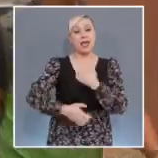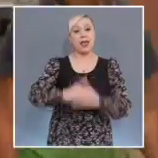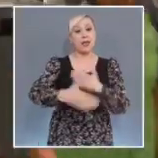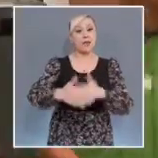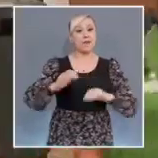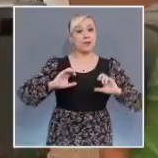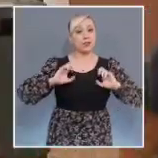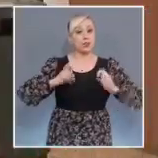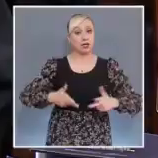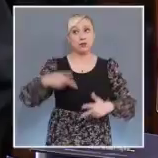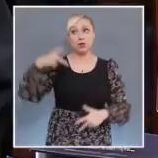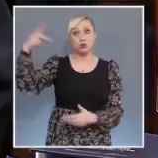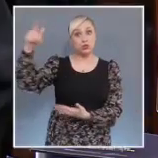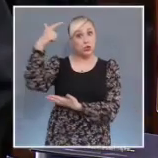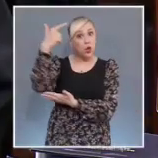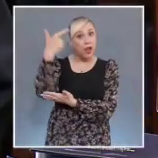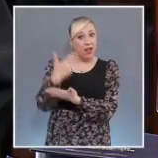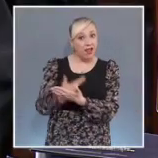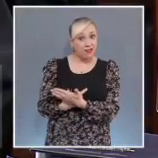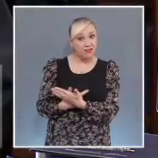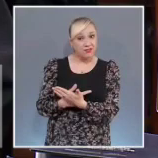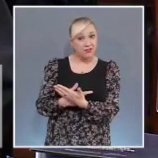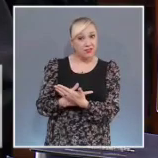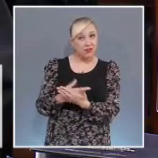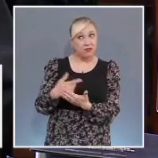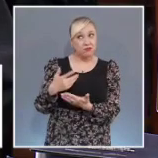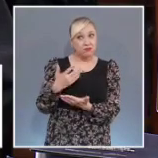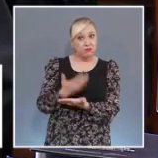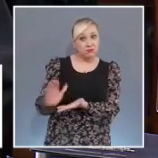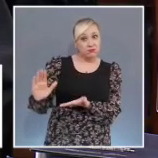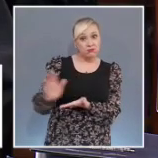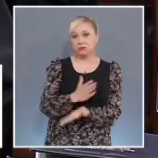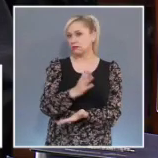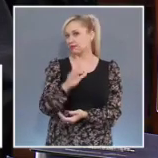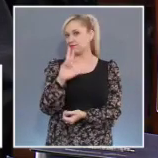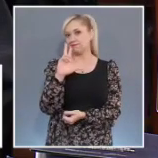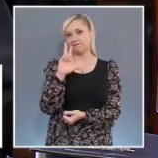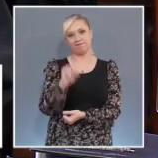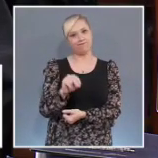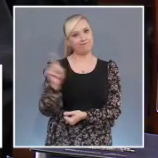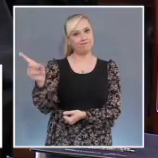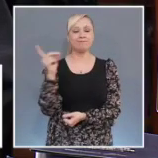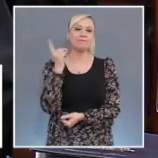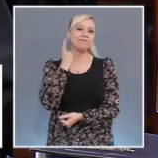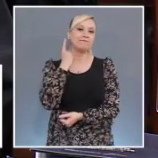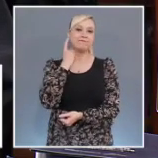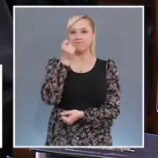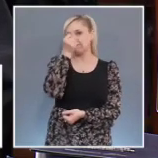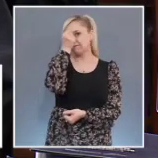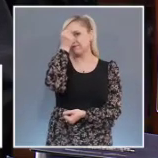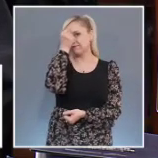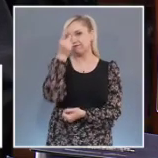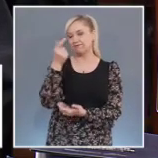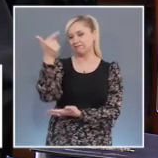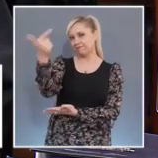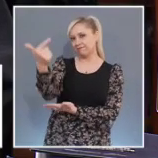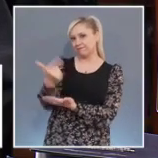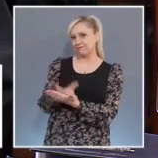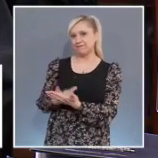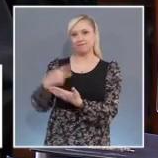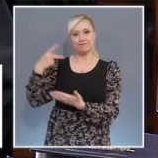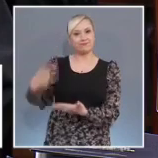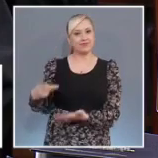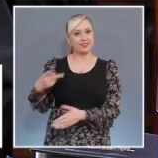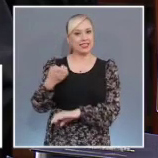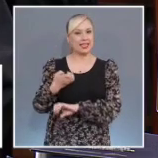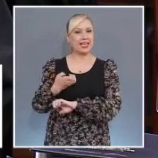estatal de archivos. El legislador local no tenía disponible crear el registro estatal que disperse la